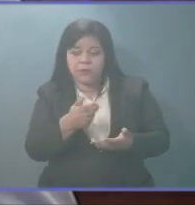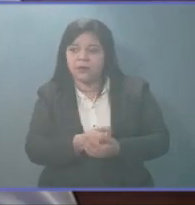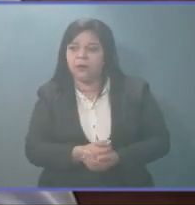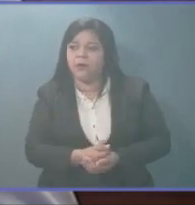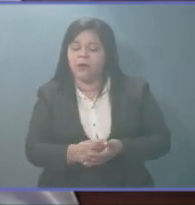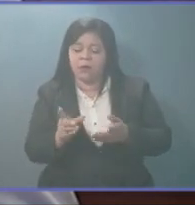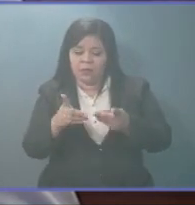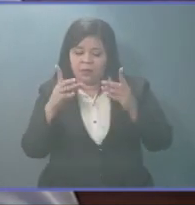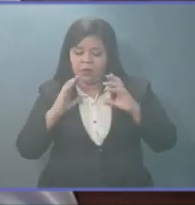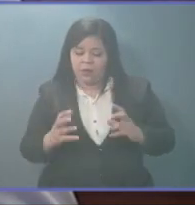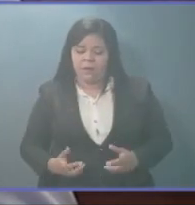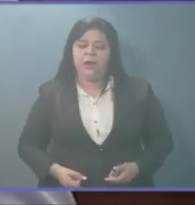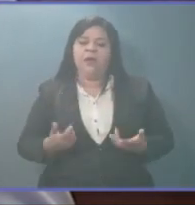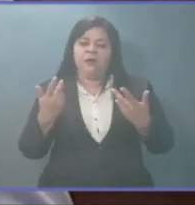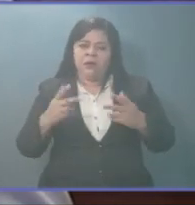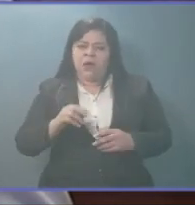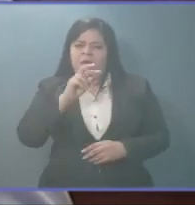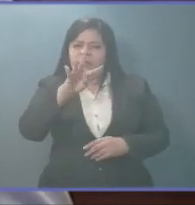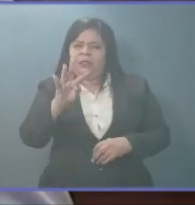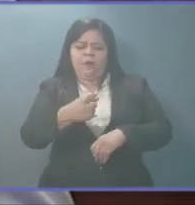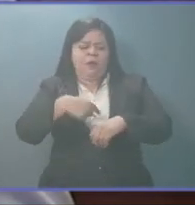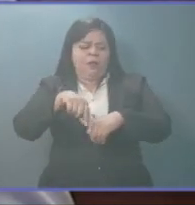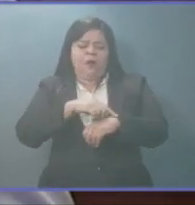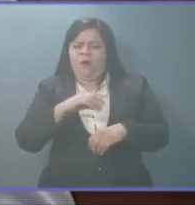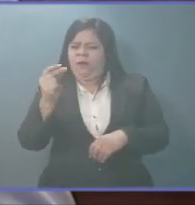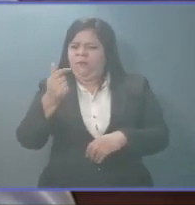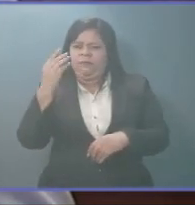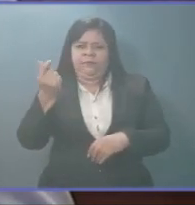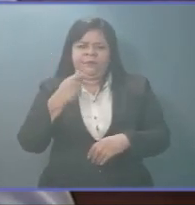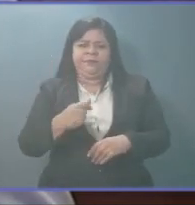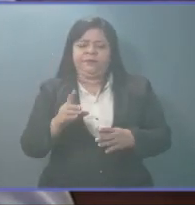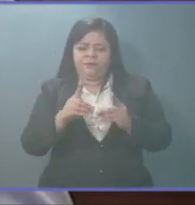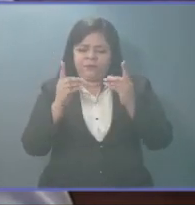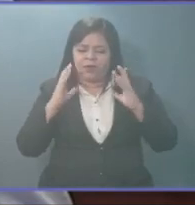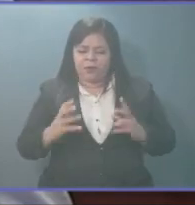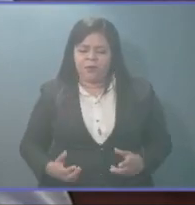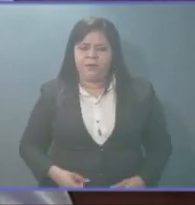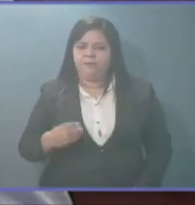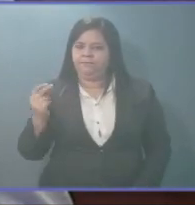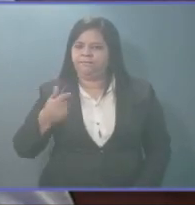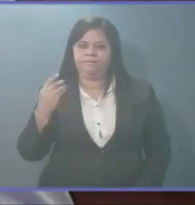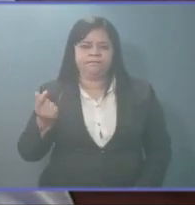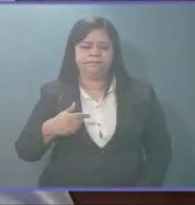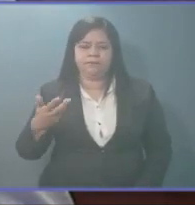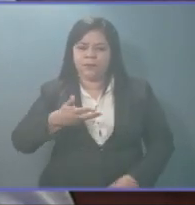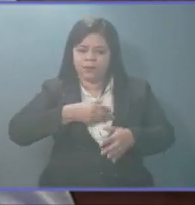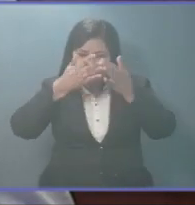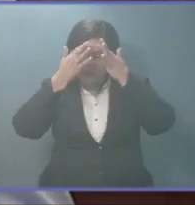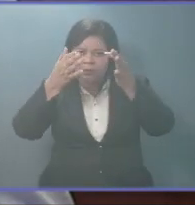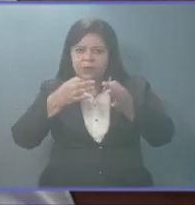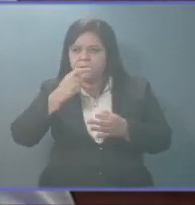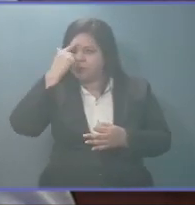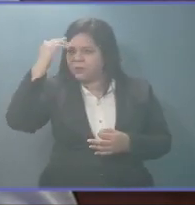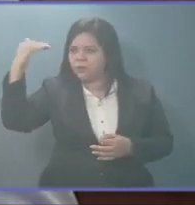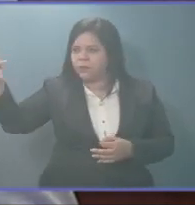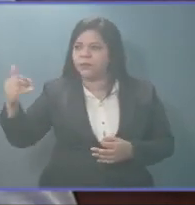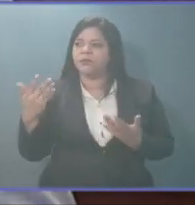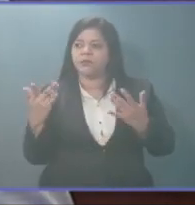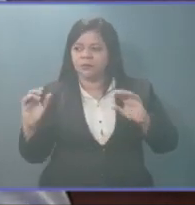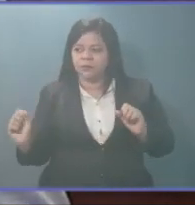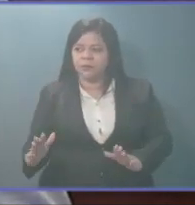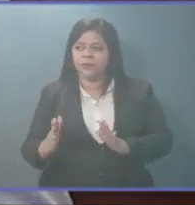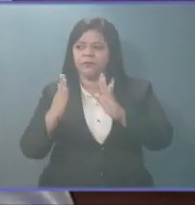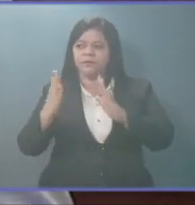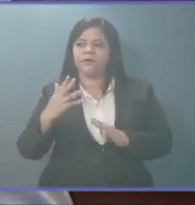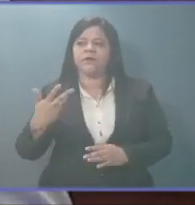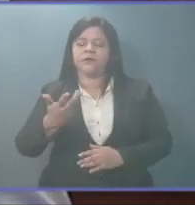el Diario Oficial se hace en un periodo de 24 horas. Hoy el Diario Oficial está al ritmo de las decisiones políticas que se han tomado para enfrentar la